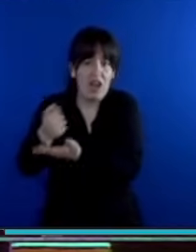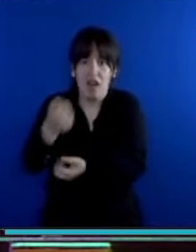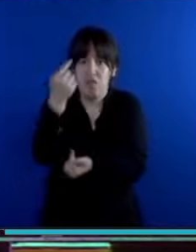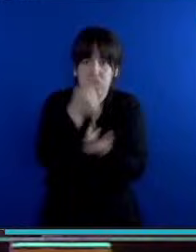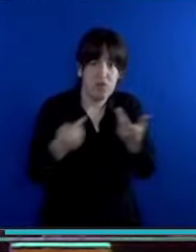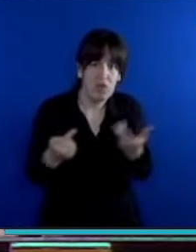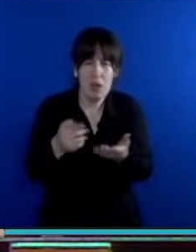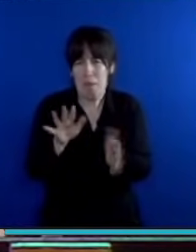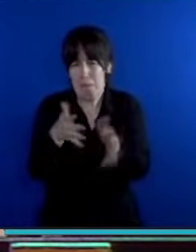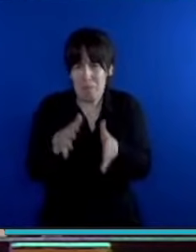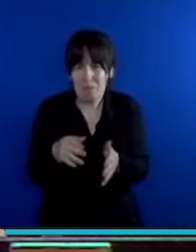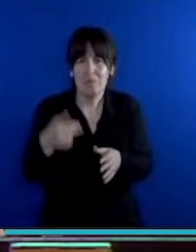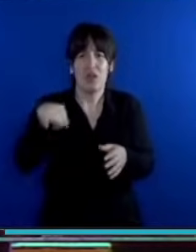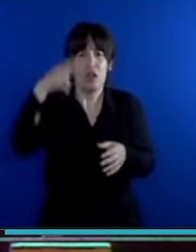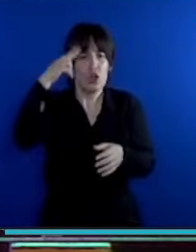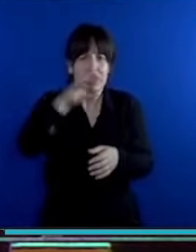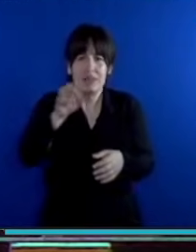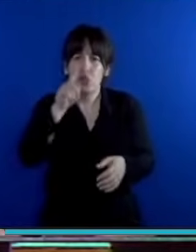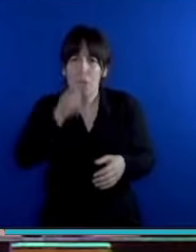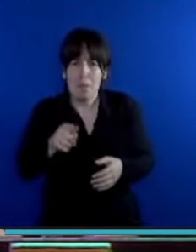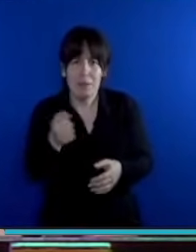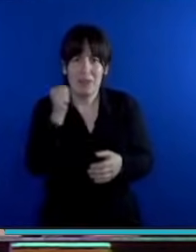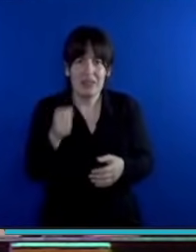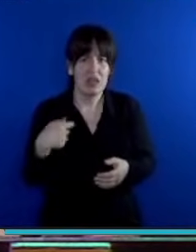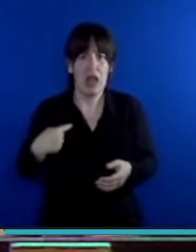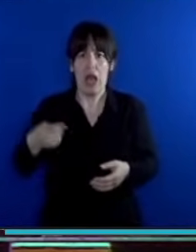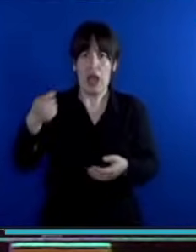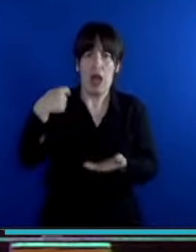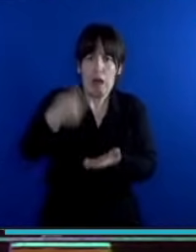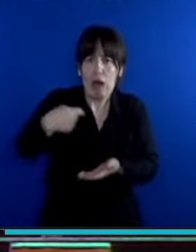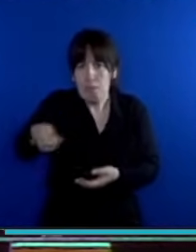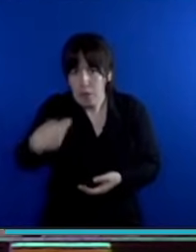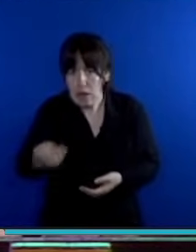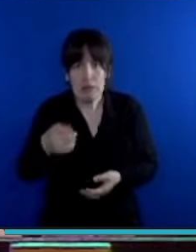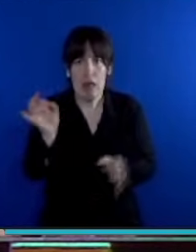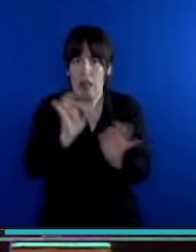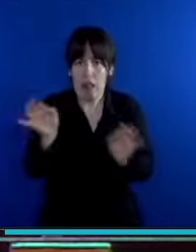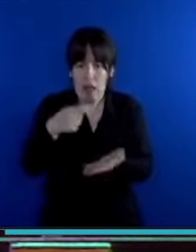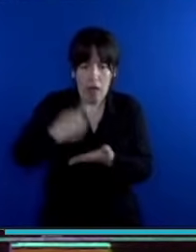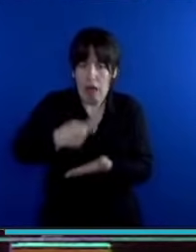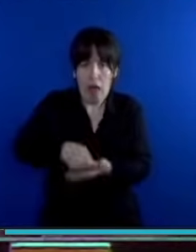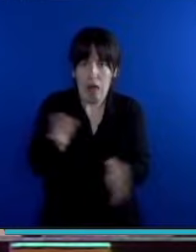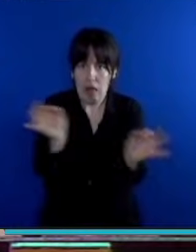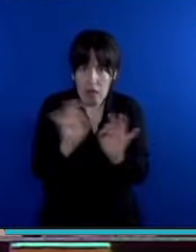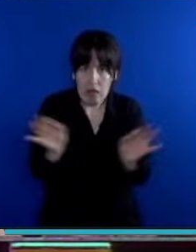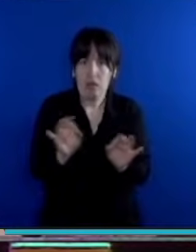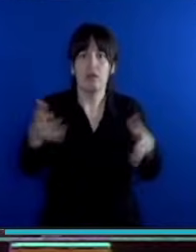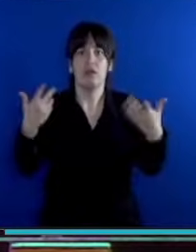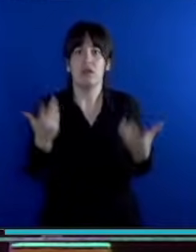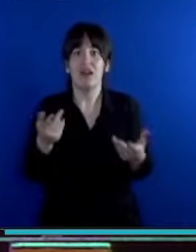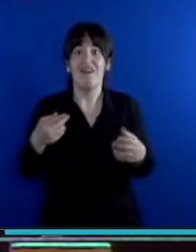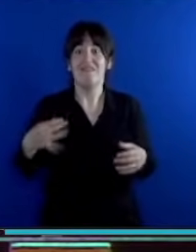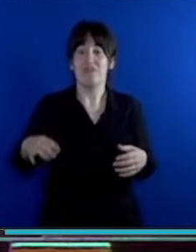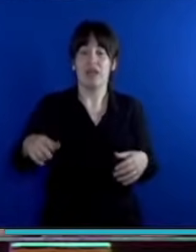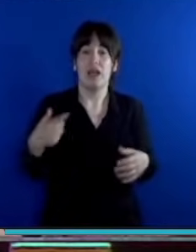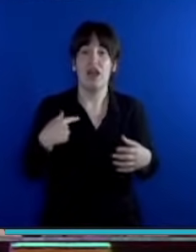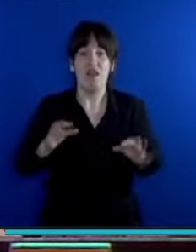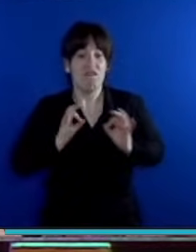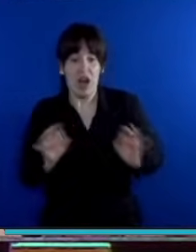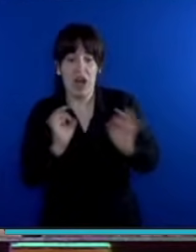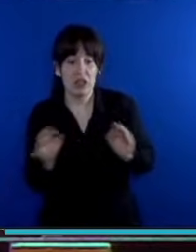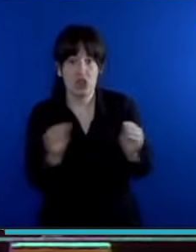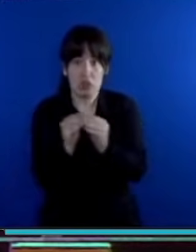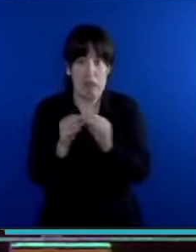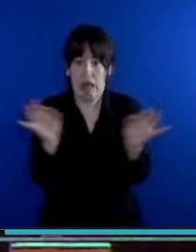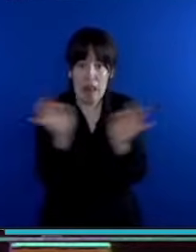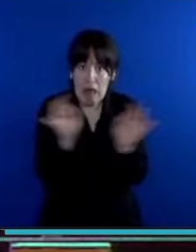apenas 900.000 pesos. No tienen aportes jubilatorios, no tienen las vacaciones como el resto de sus compañeros